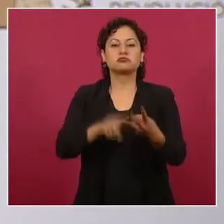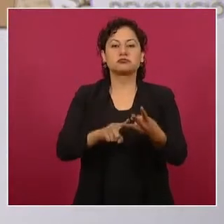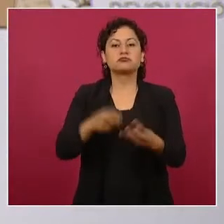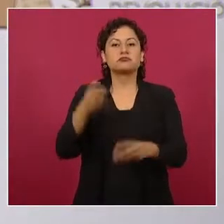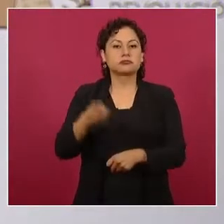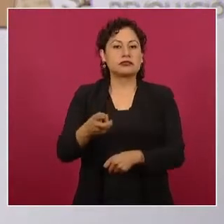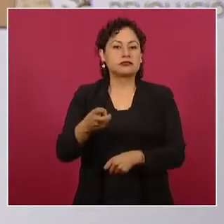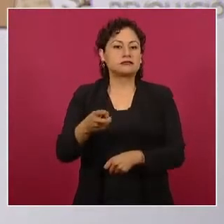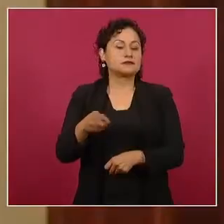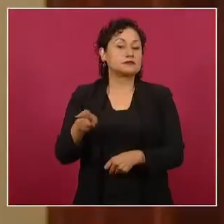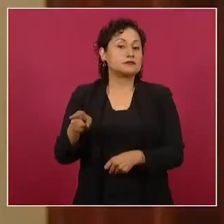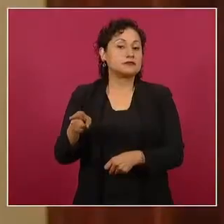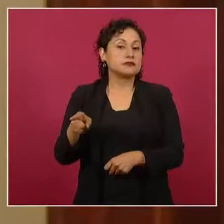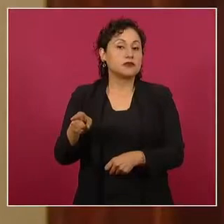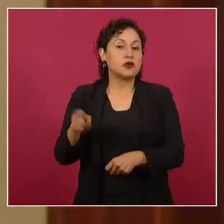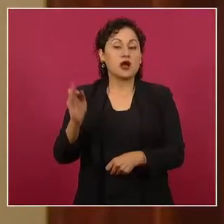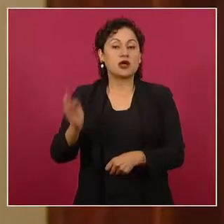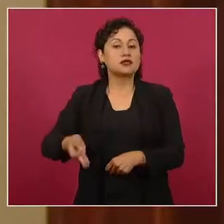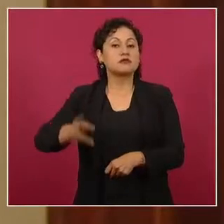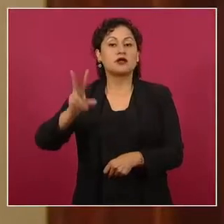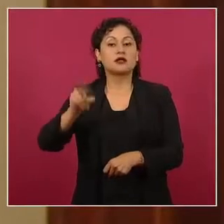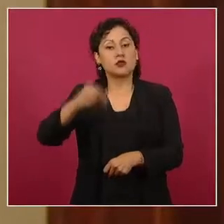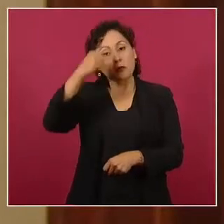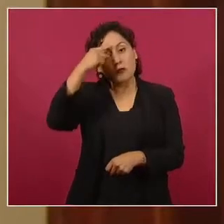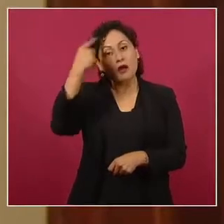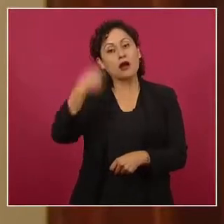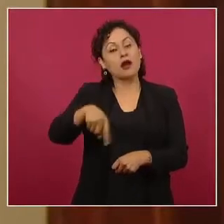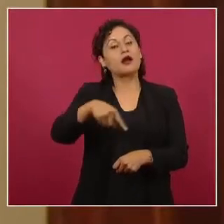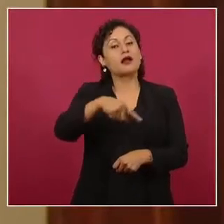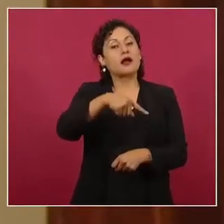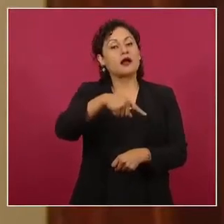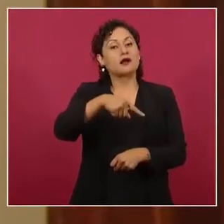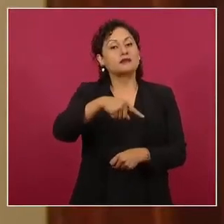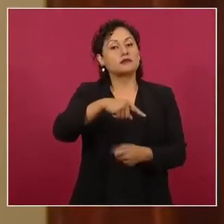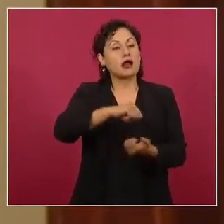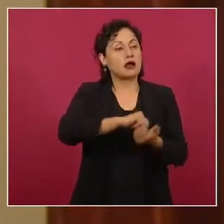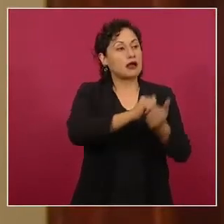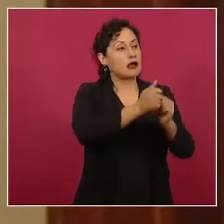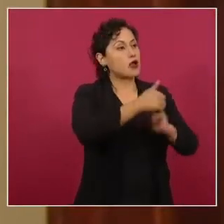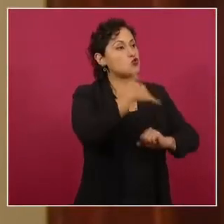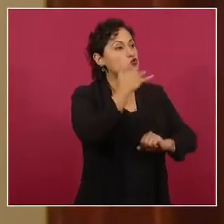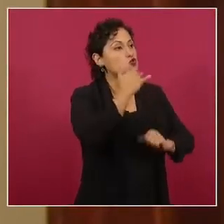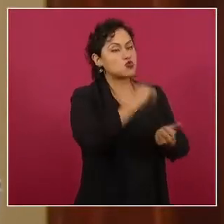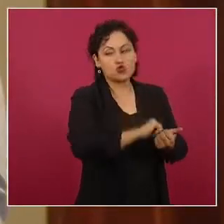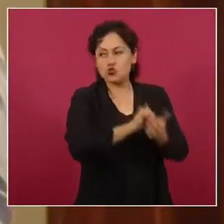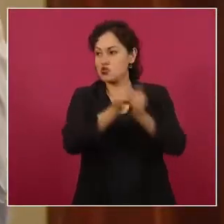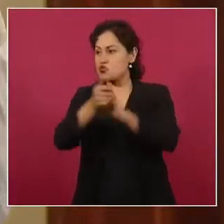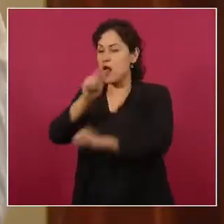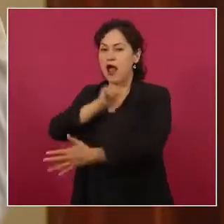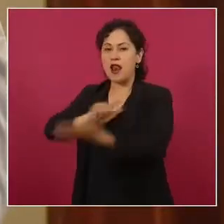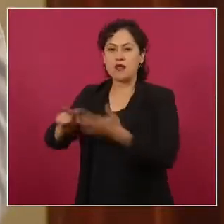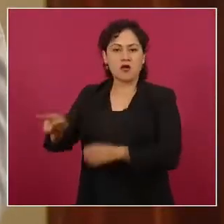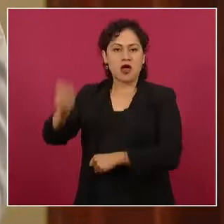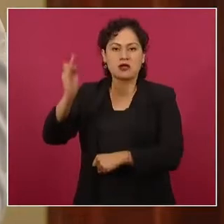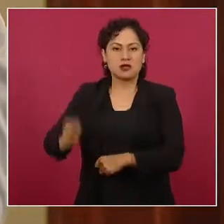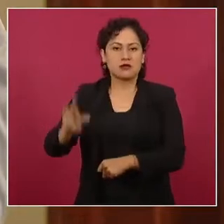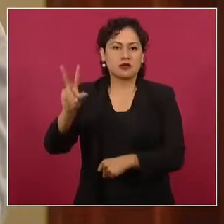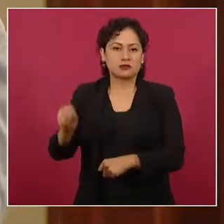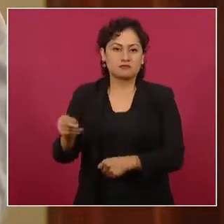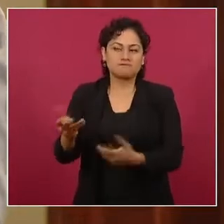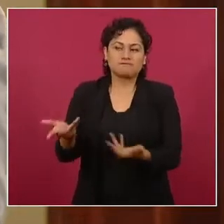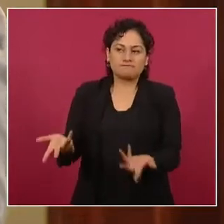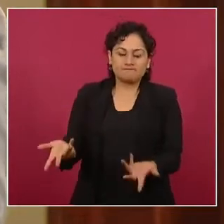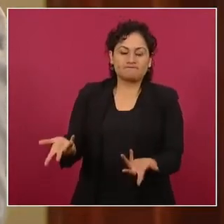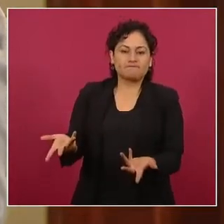de transitar verdaderamente de las energías que contaminan a las limpias. Nosotros en el Partido Verde tenemos